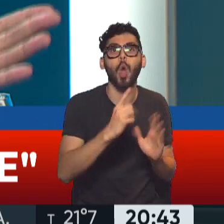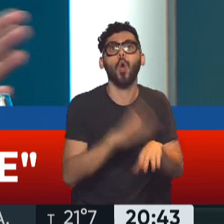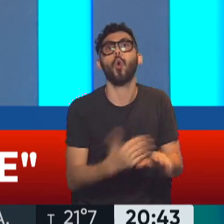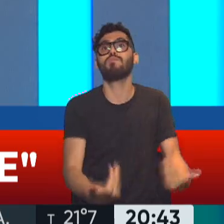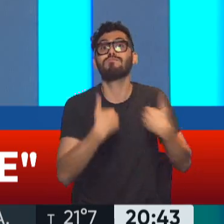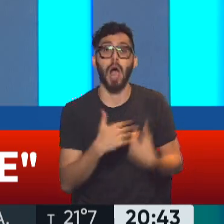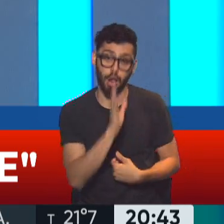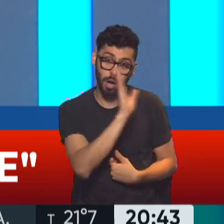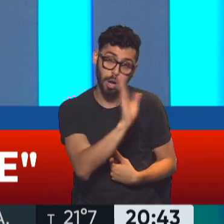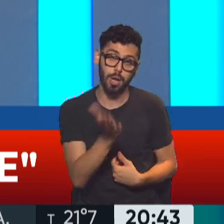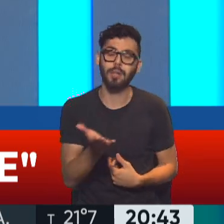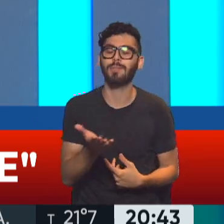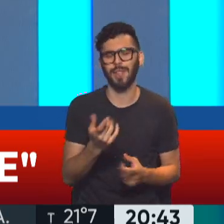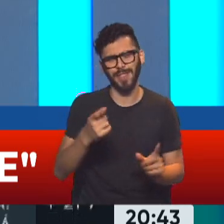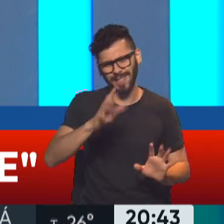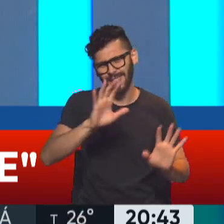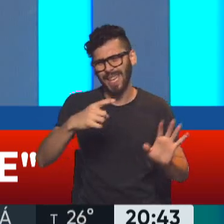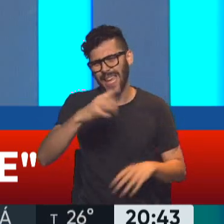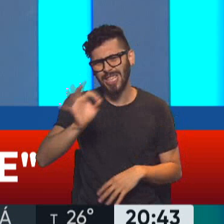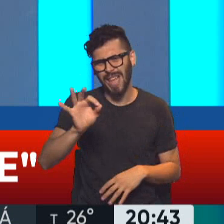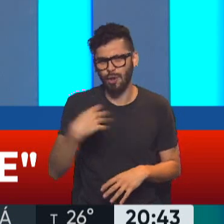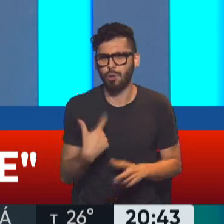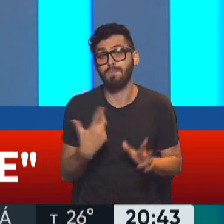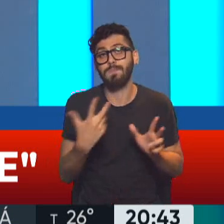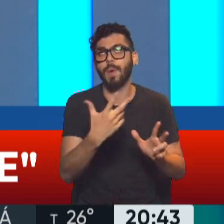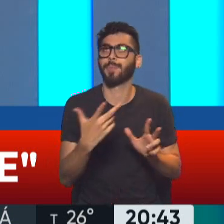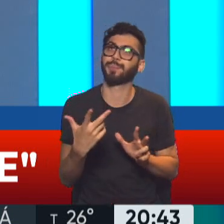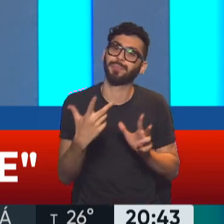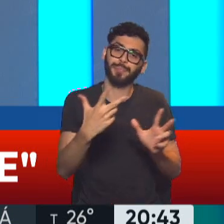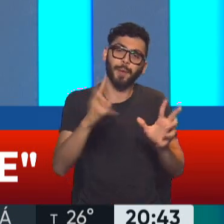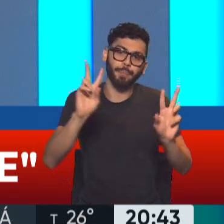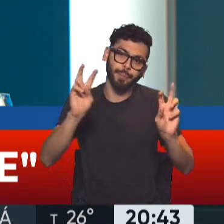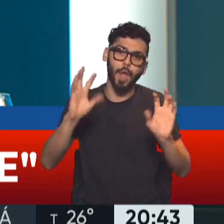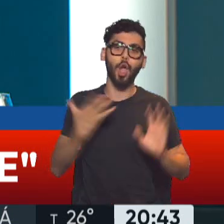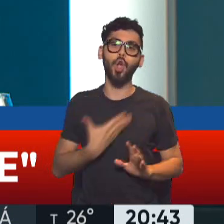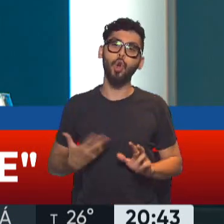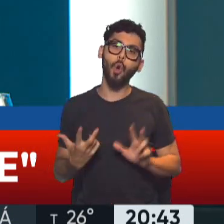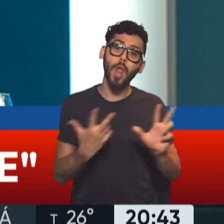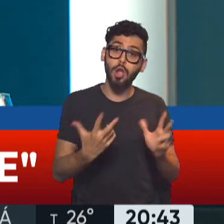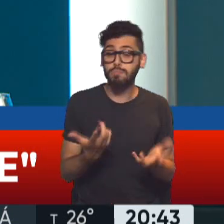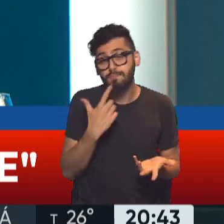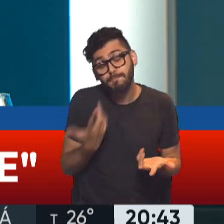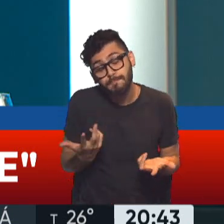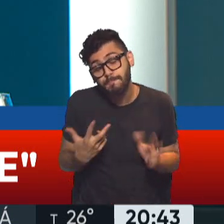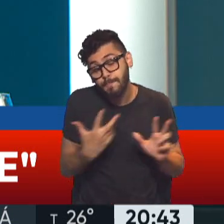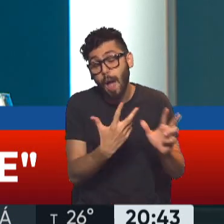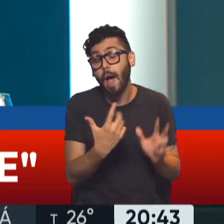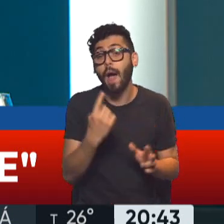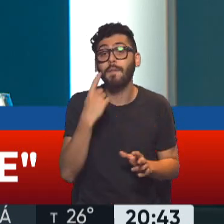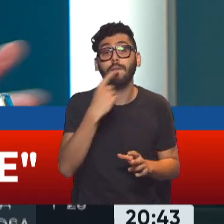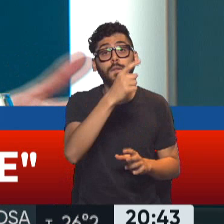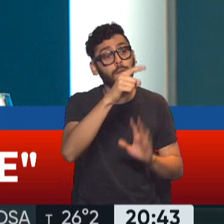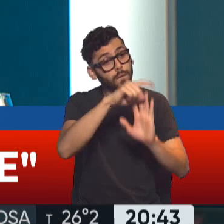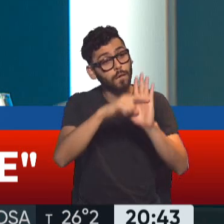nosotros. Pero ellos lo saben, lo Sí, bueno, saben porque ahí... se lo hemos dicho, se lo hemos dicho, Bueno, se lo ha dicho el gobierno. Y hay que decírselo y de repente, bueno, si usted no acepta